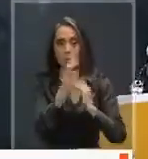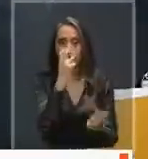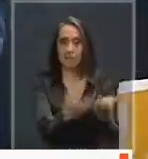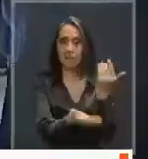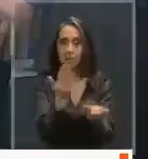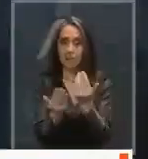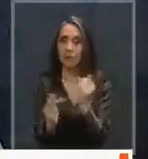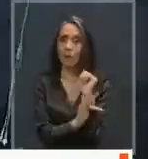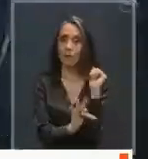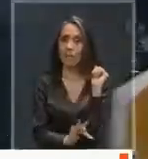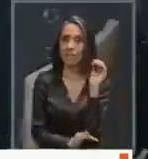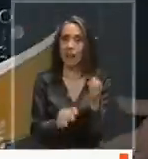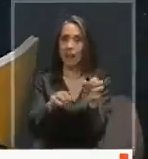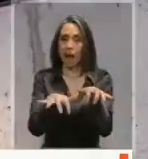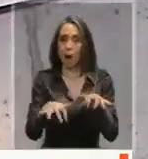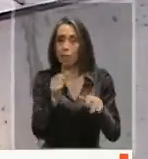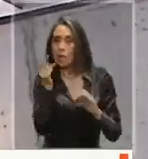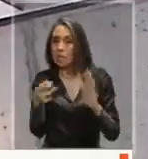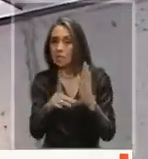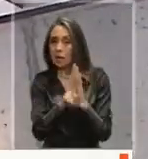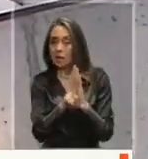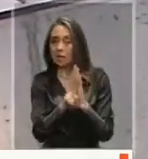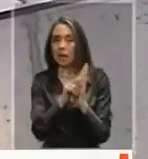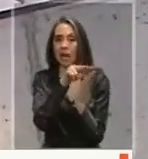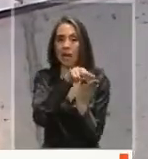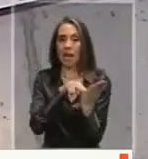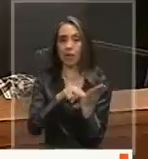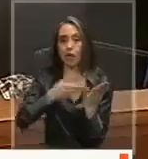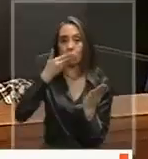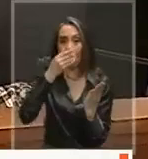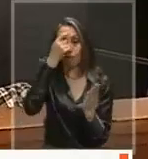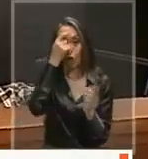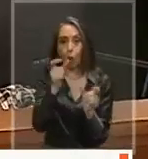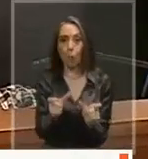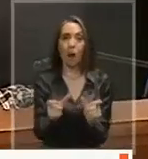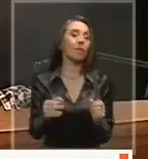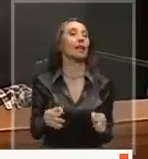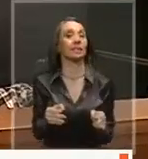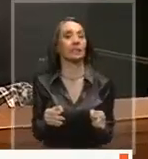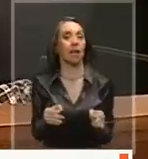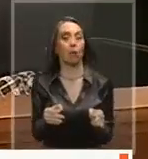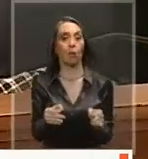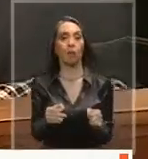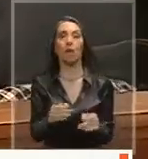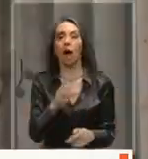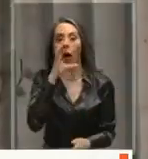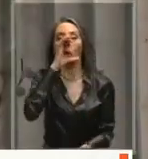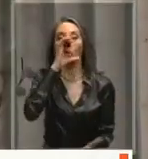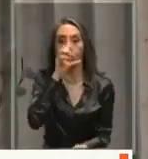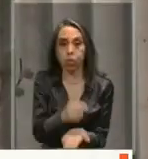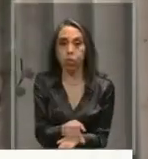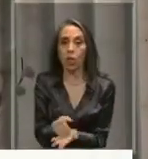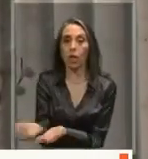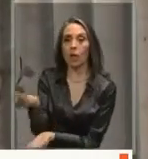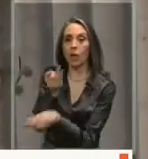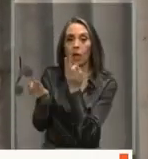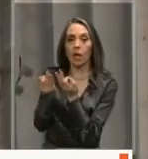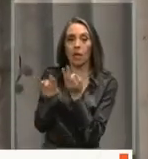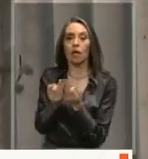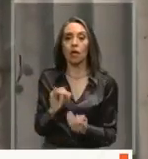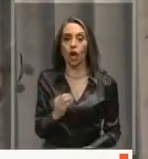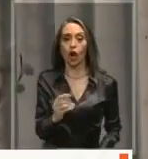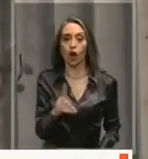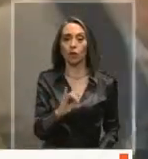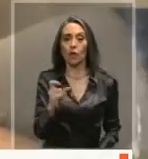la fiscal María José Grez leyó en detalle la declaración de los guardias de seguridad que cayeron en el cuento del tío. José Guzmán fue quien estuvo